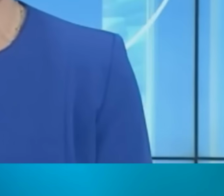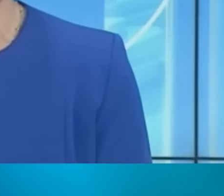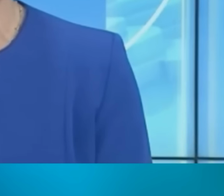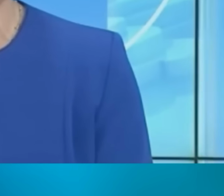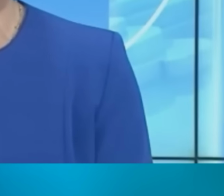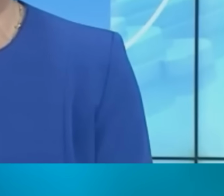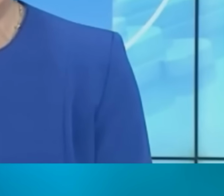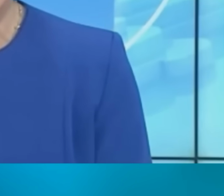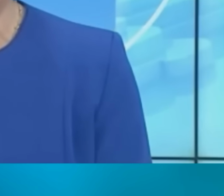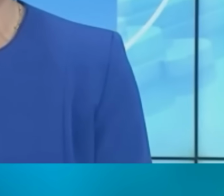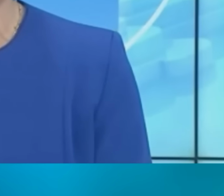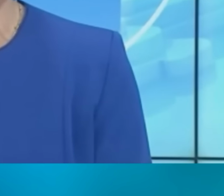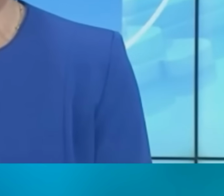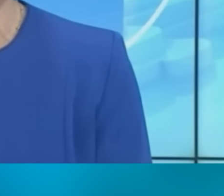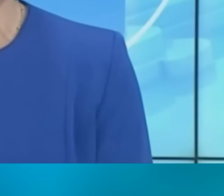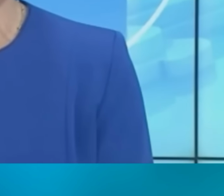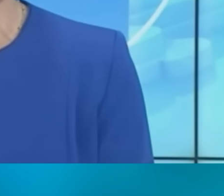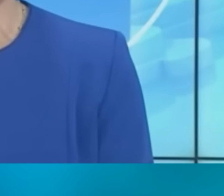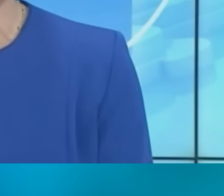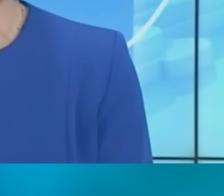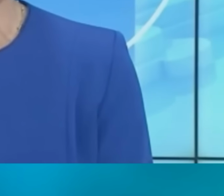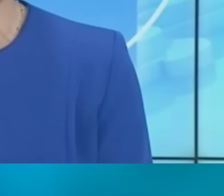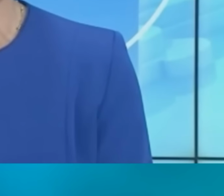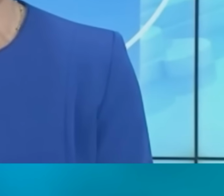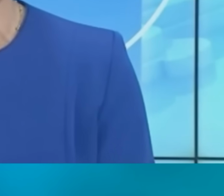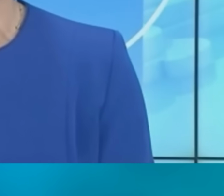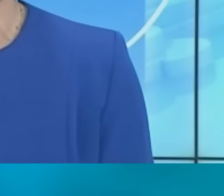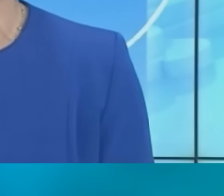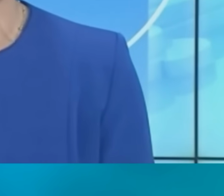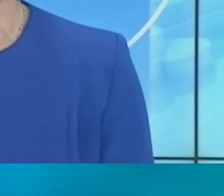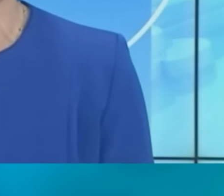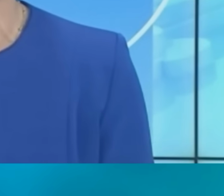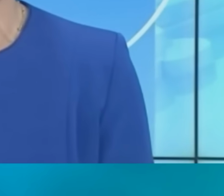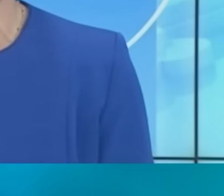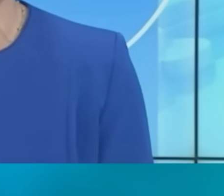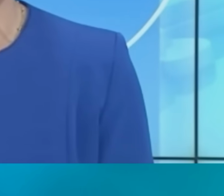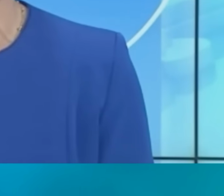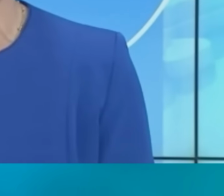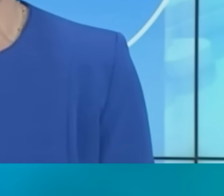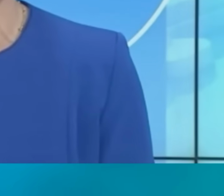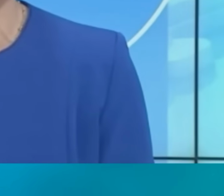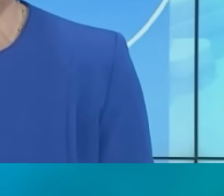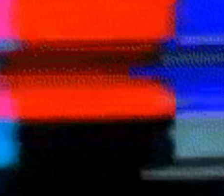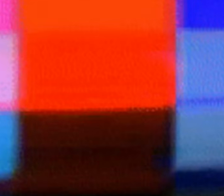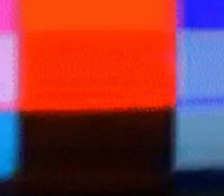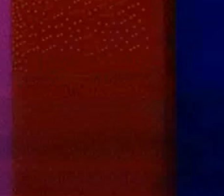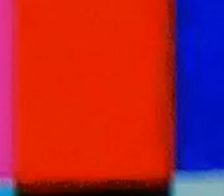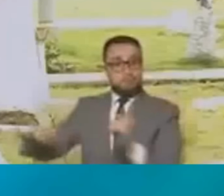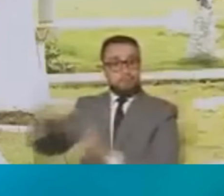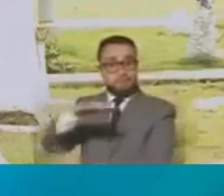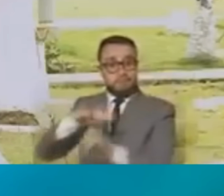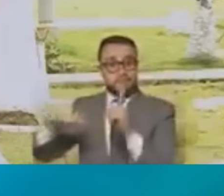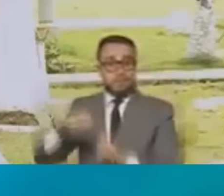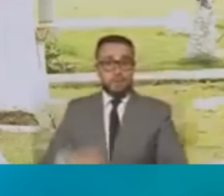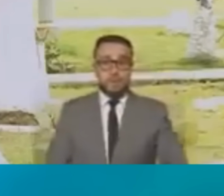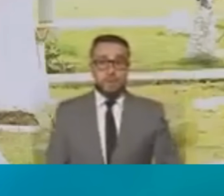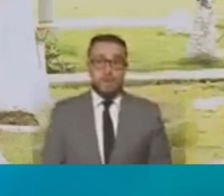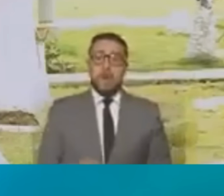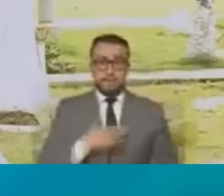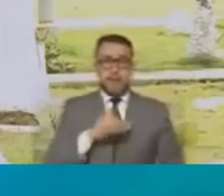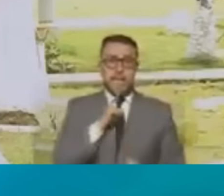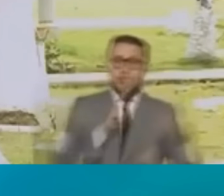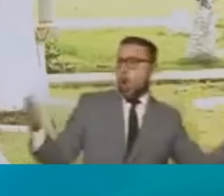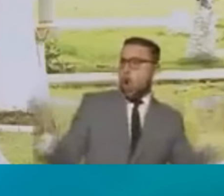fiscal general investigar a su hermano Juan Fernando Petro y a su hijo Nicolás Petro Burgos. Yo no solo hablo contra